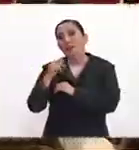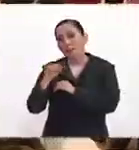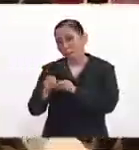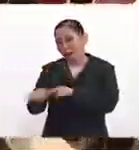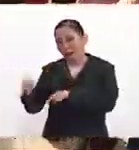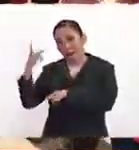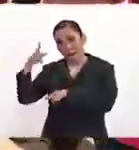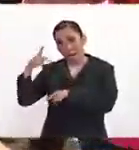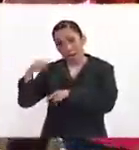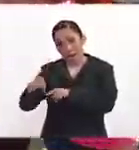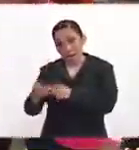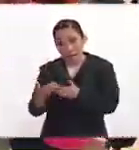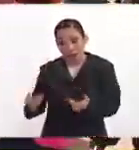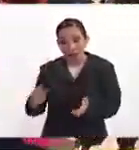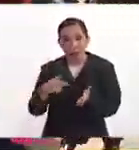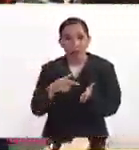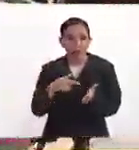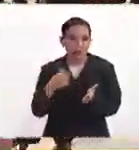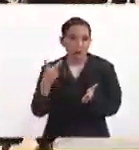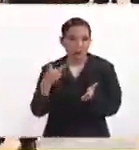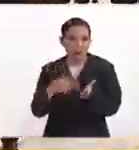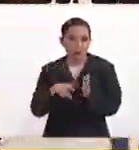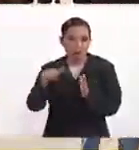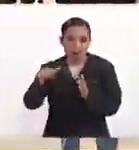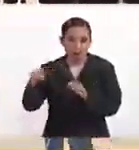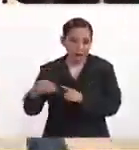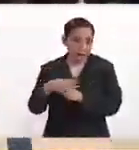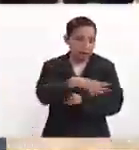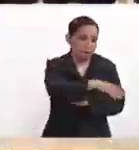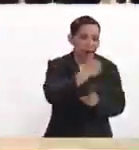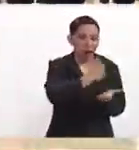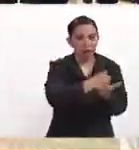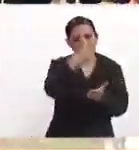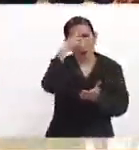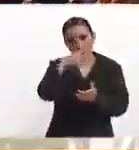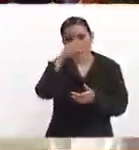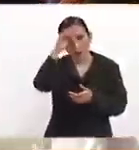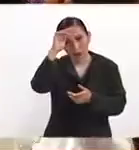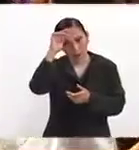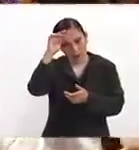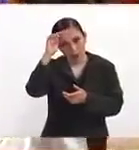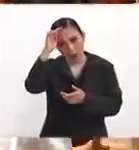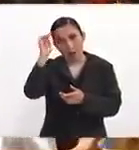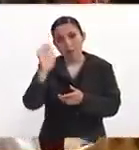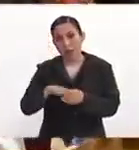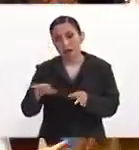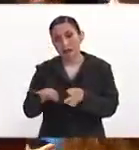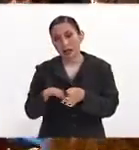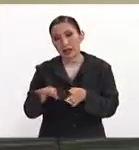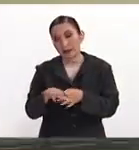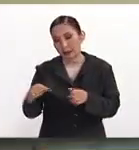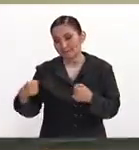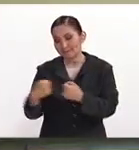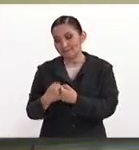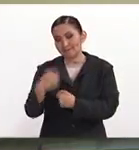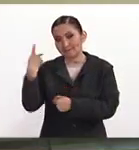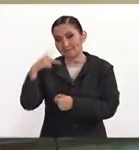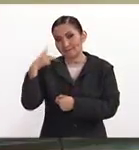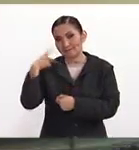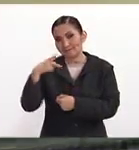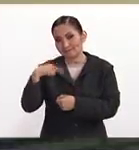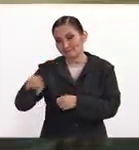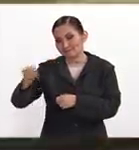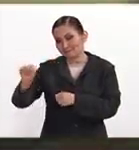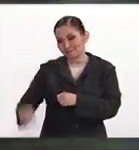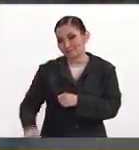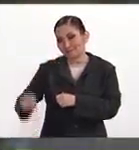en Puebla, y ahora en el año 2017 pues lo tenemos todavía más cerca, en el límite casi de Puebla, la